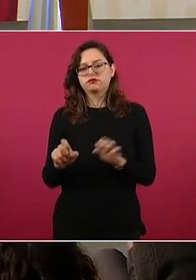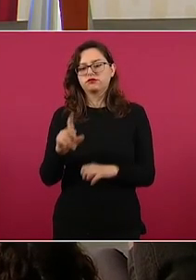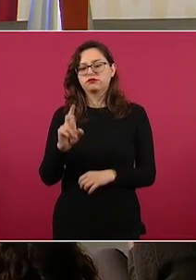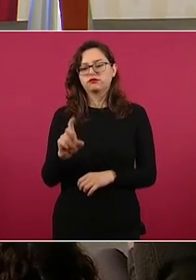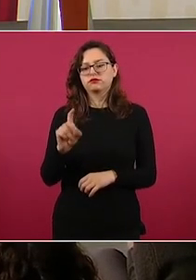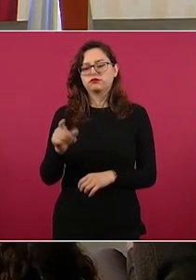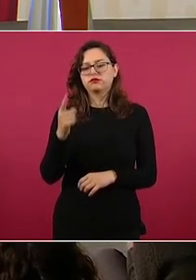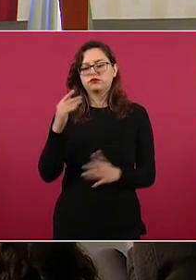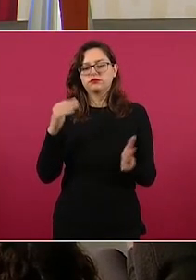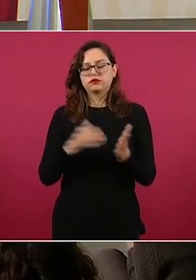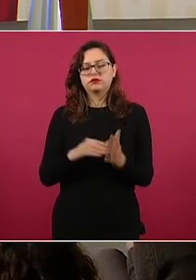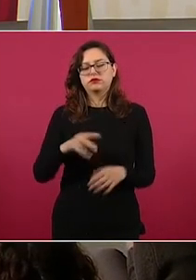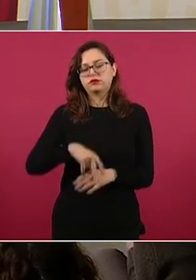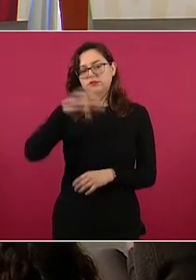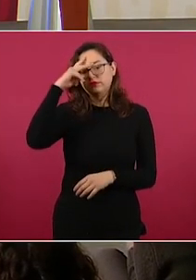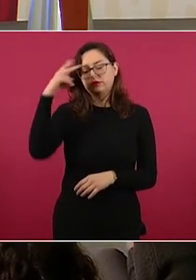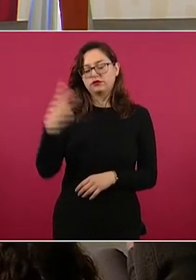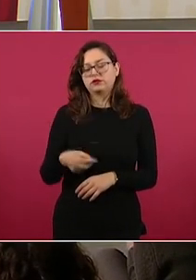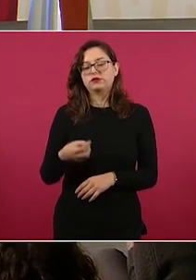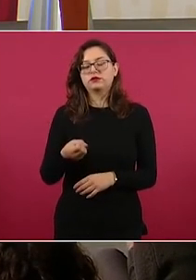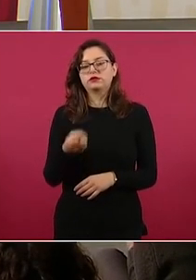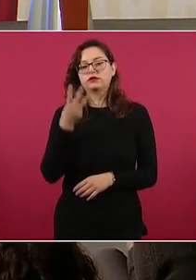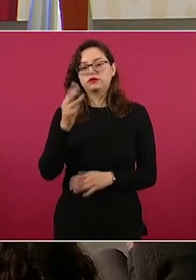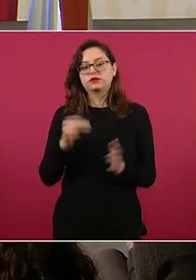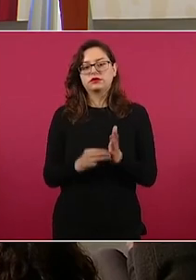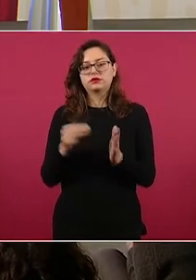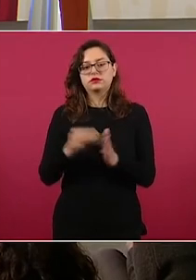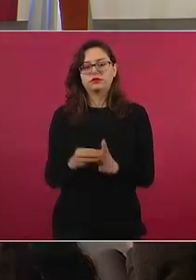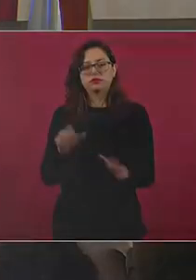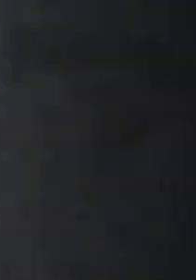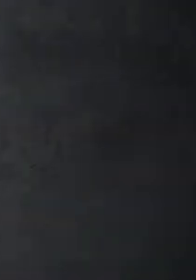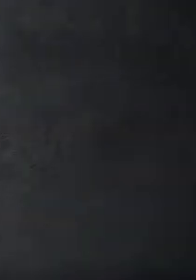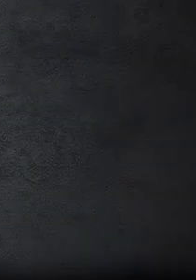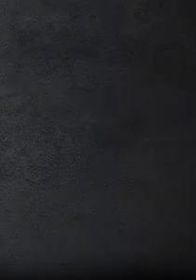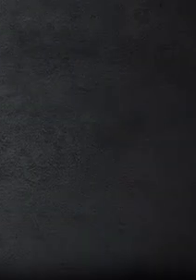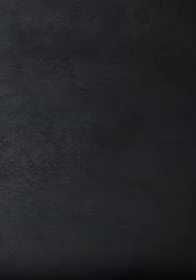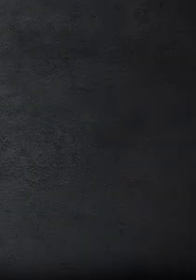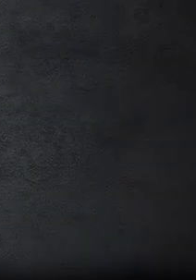3,731,000, México, 3,672,000,